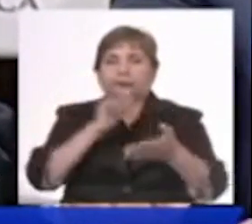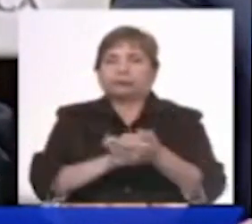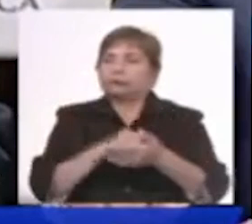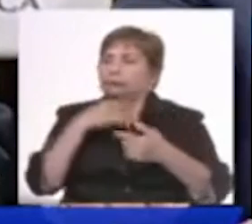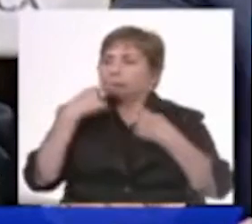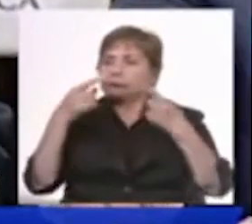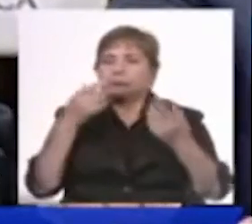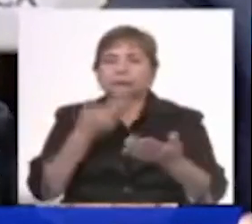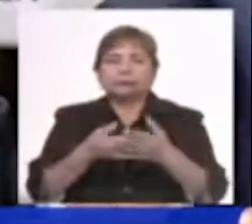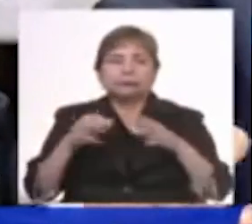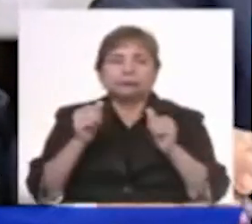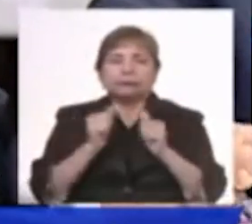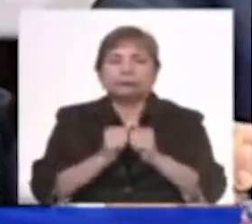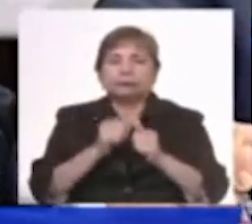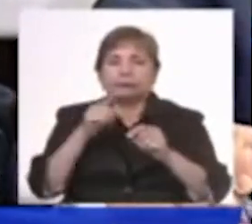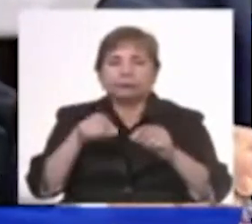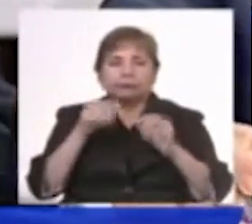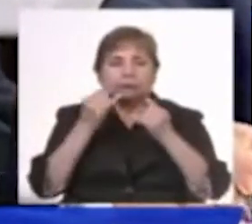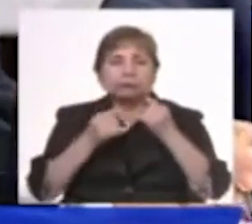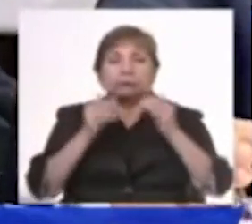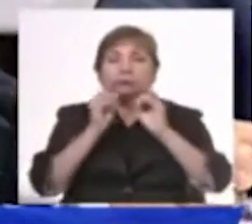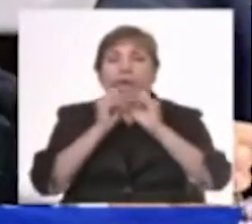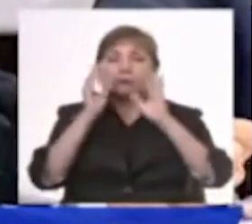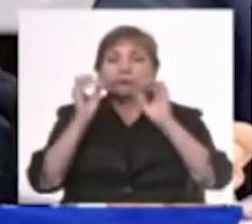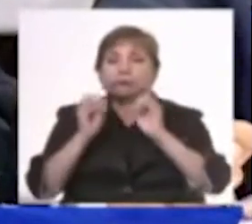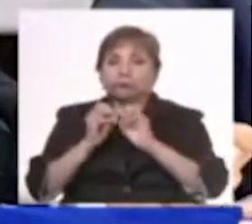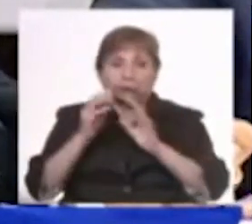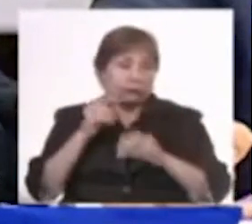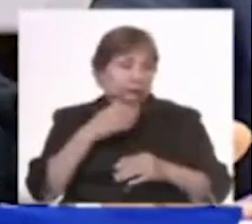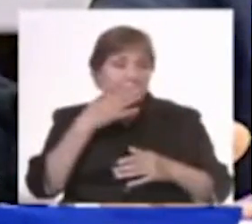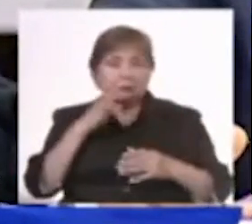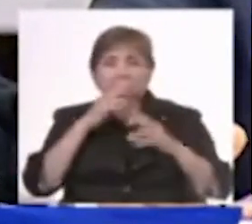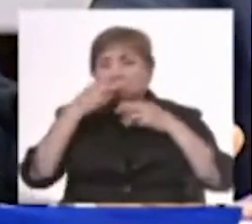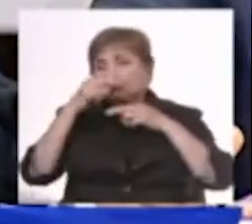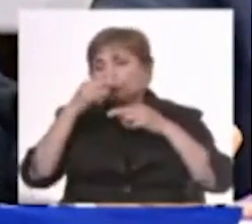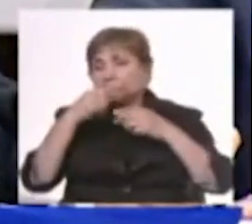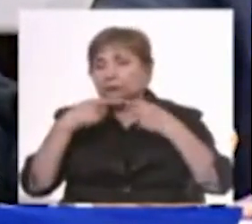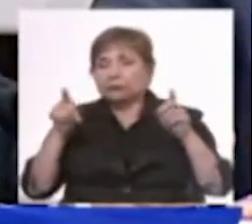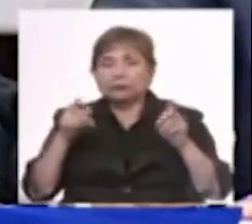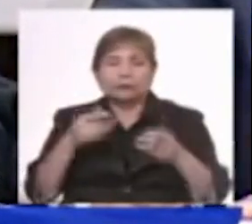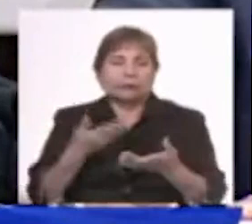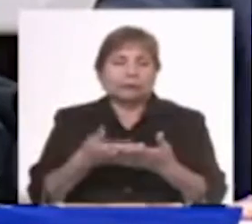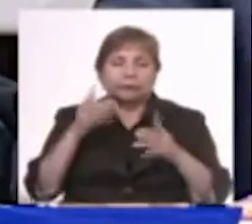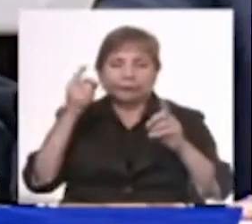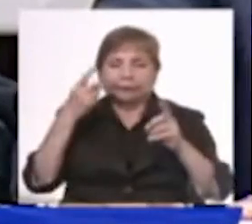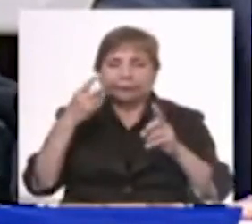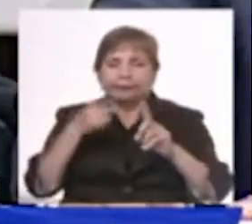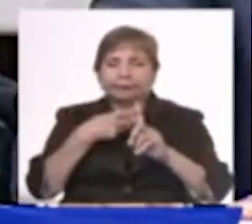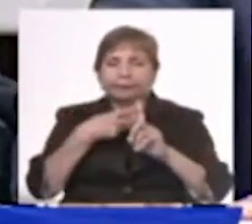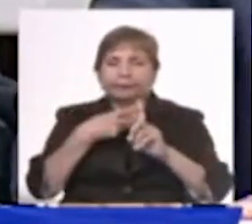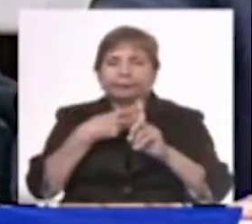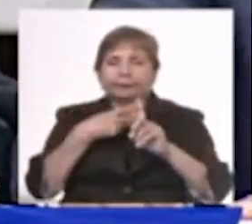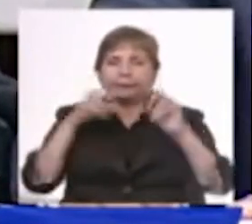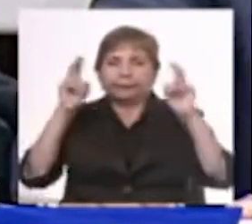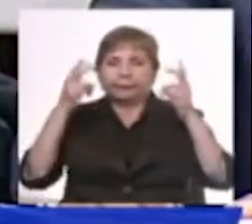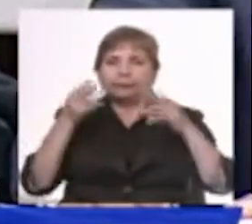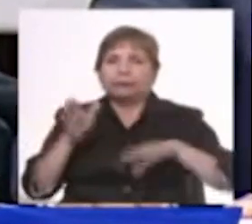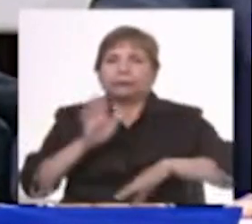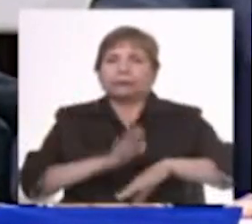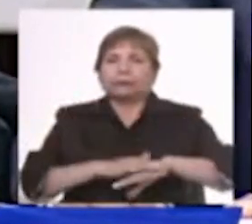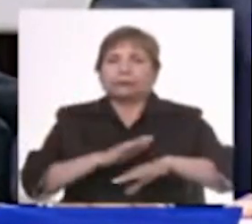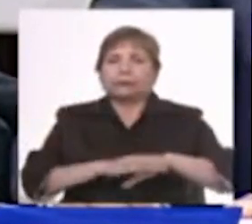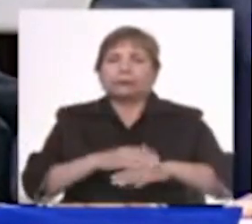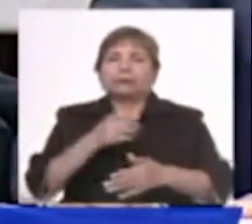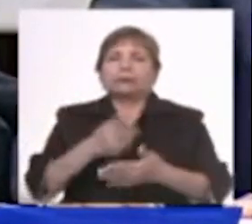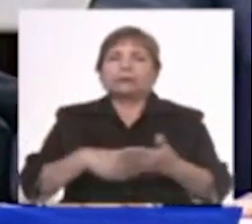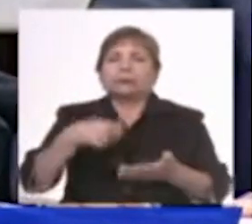venido saliendo en los últimos días. El primer tema que quisiera tratar es el tema relacionado